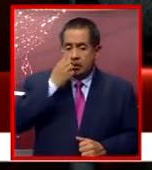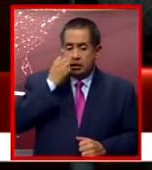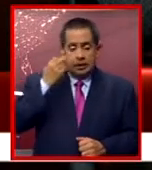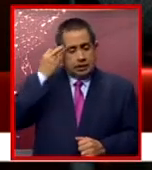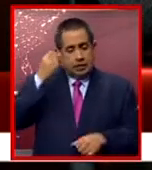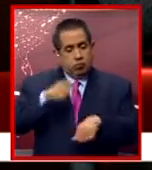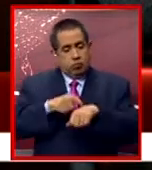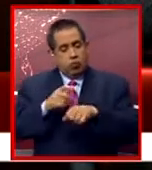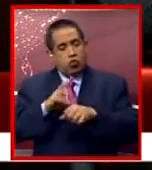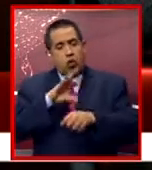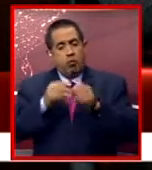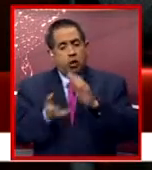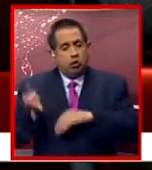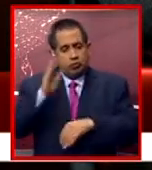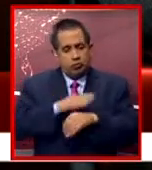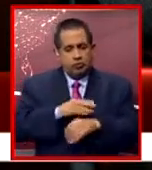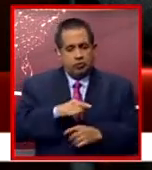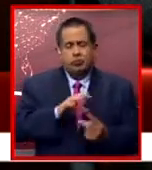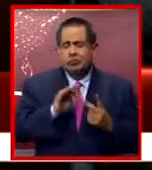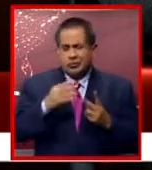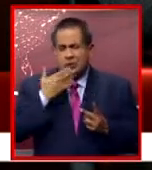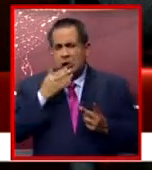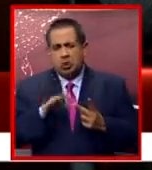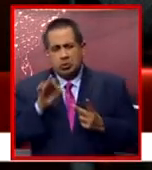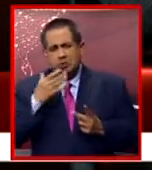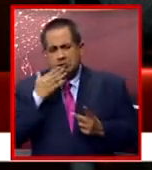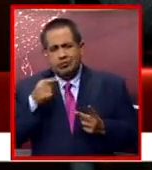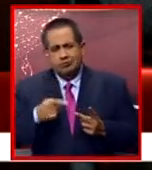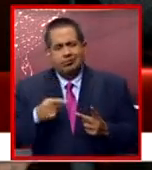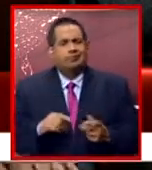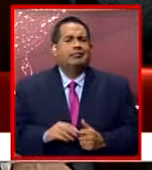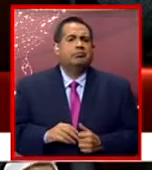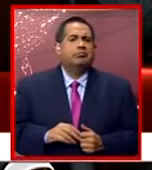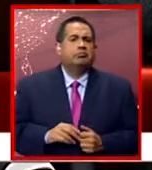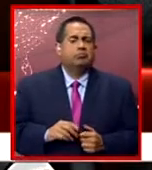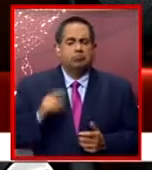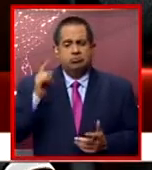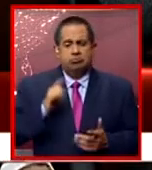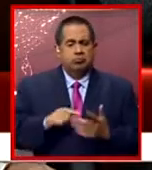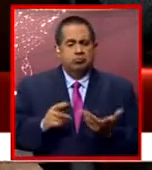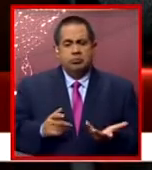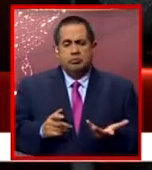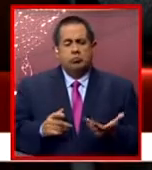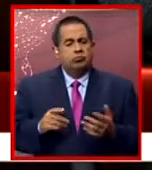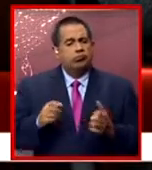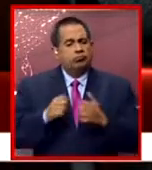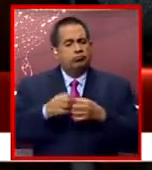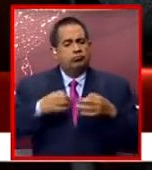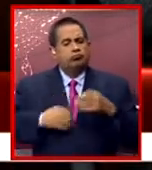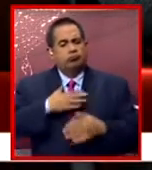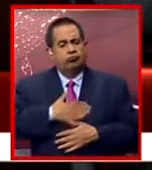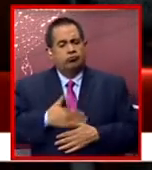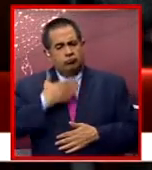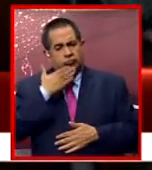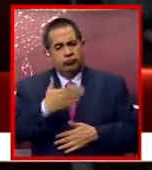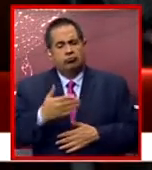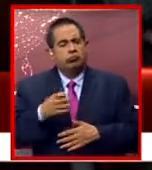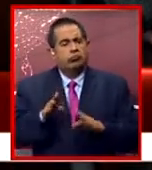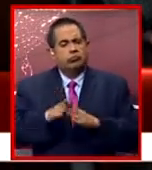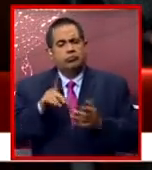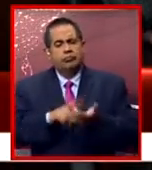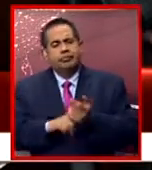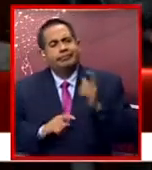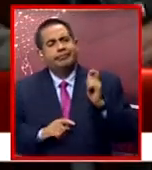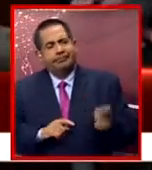completo son una buena alternativa y es acto de justicia reconocer